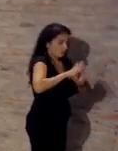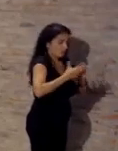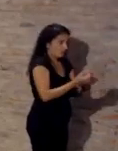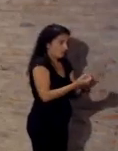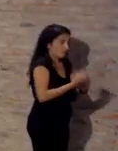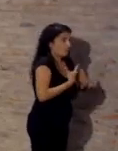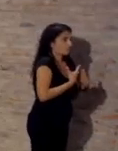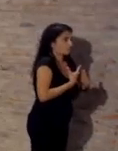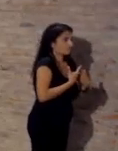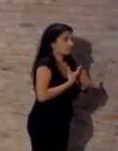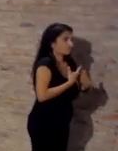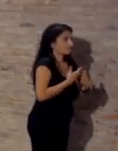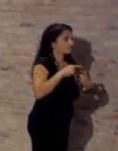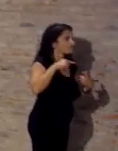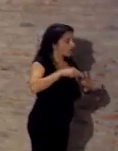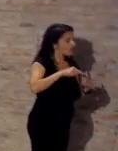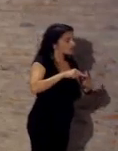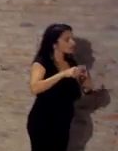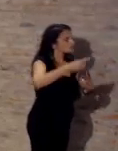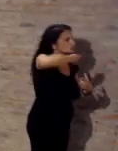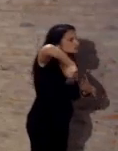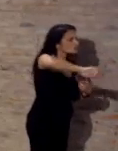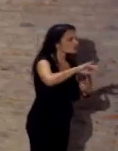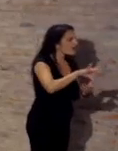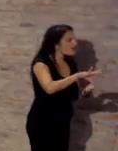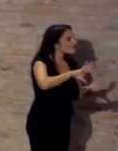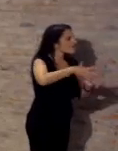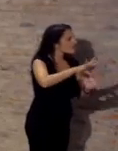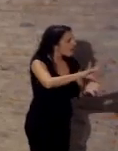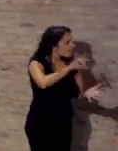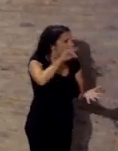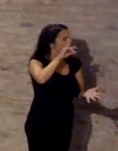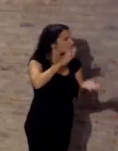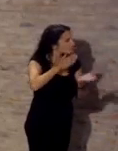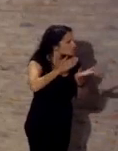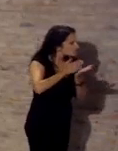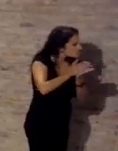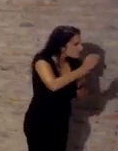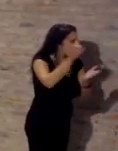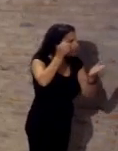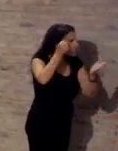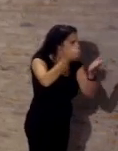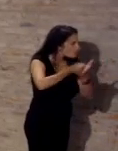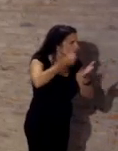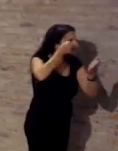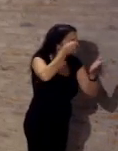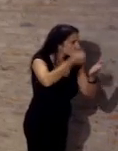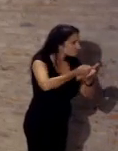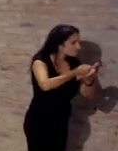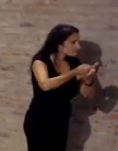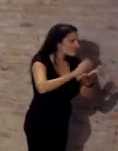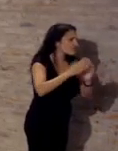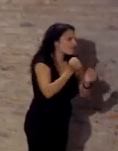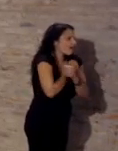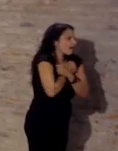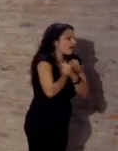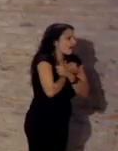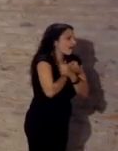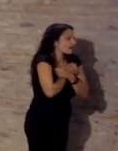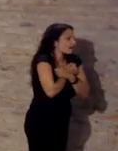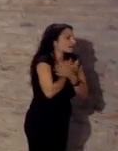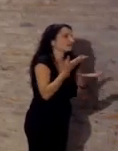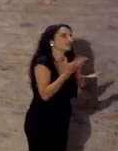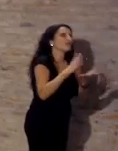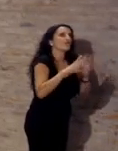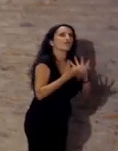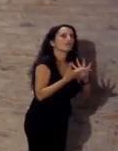estamos es desde donde elegimos pararnos dar batalla querernos pero querernos en el sentido no de